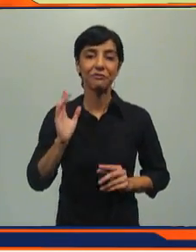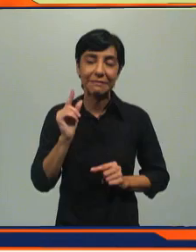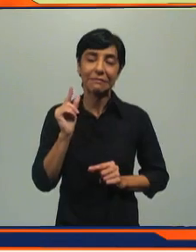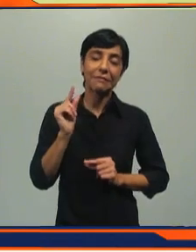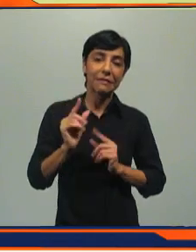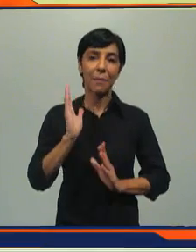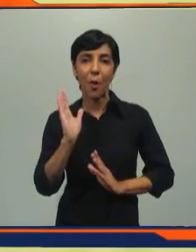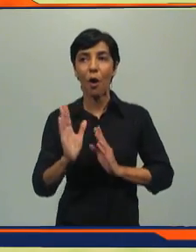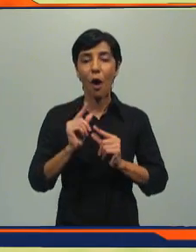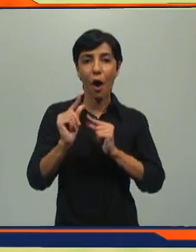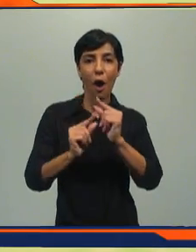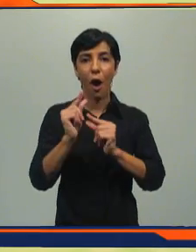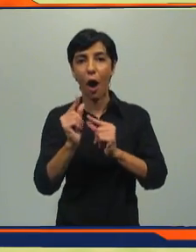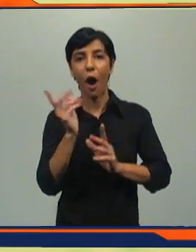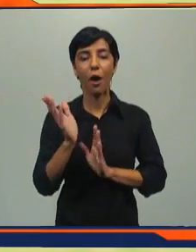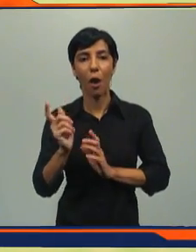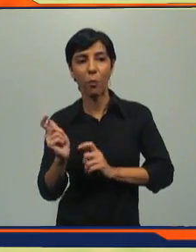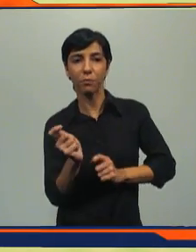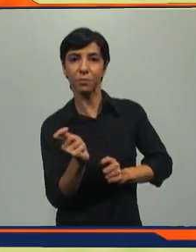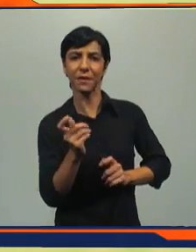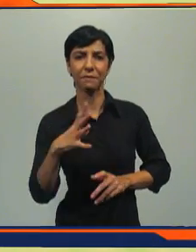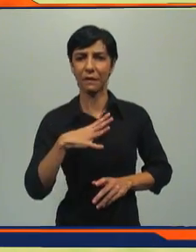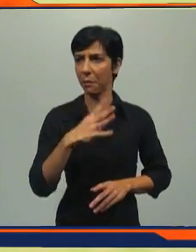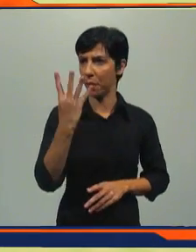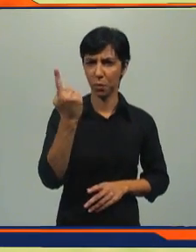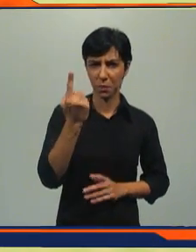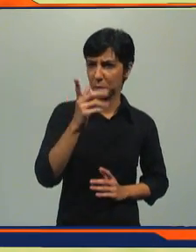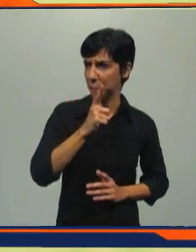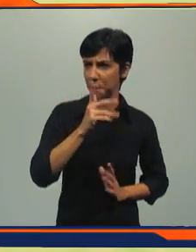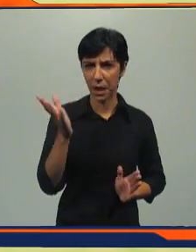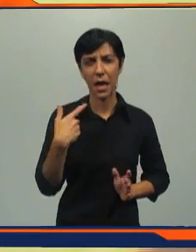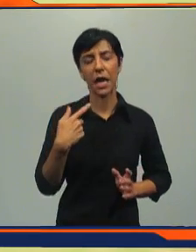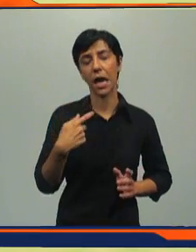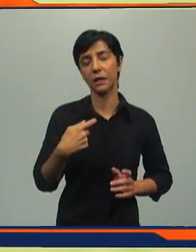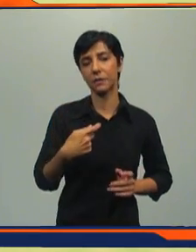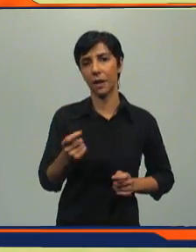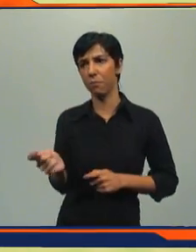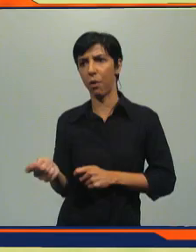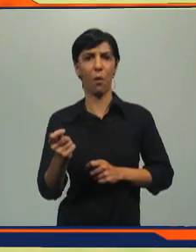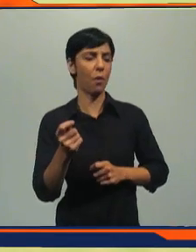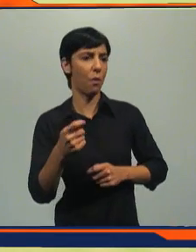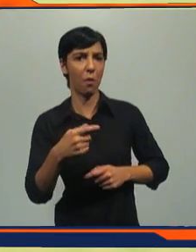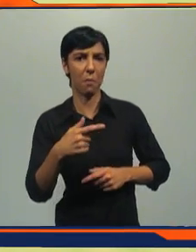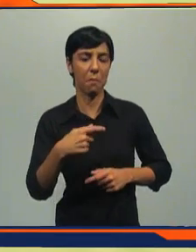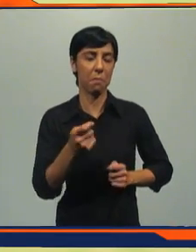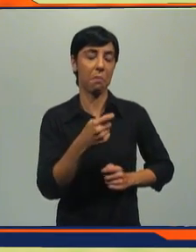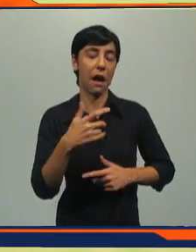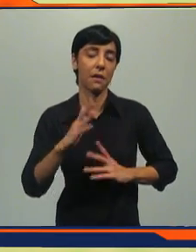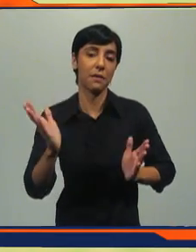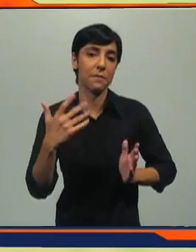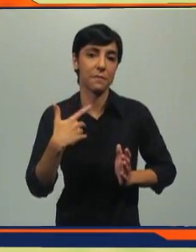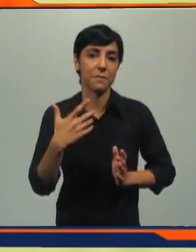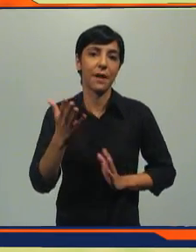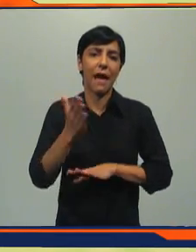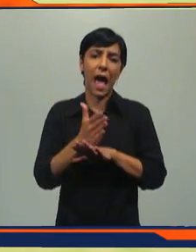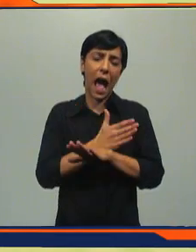fortuitos en meter faltando pocos minutos, creo que faltaban 4, una jugada nada, aislada, no tuvimos nuestras chances, pero la